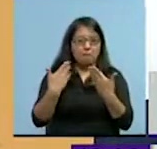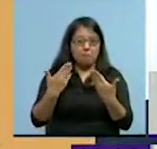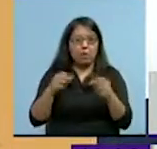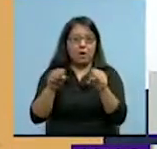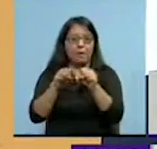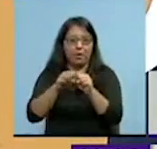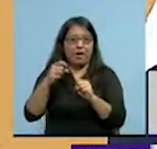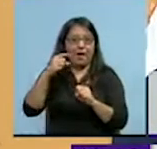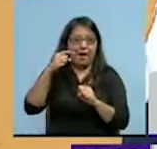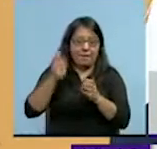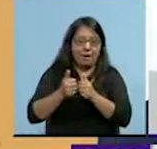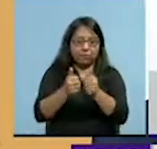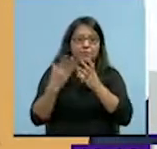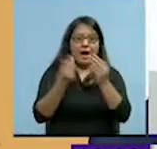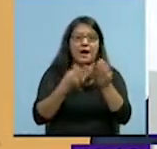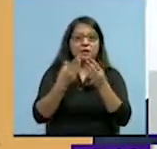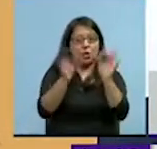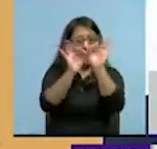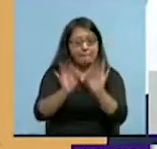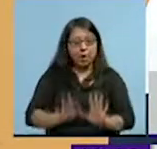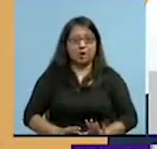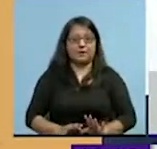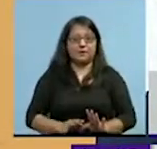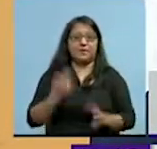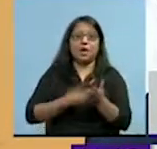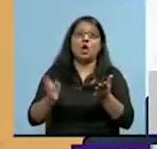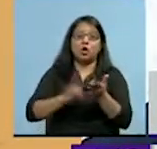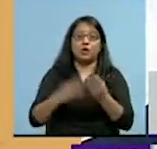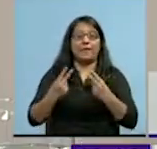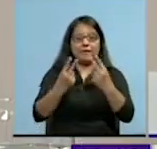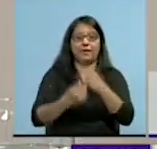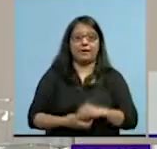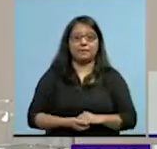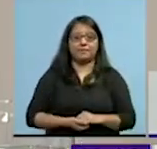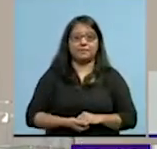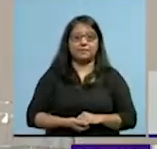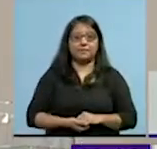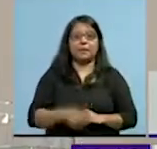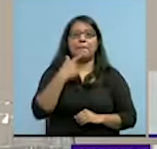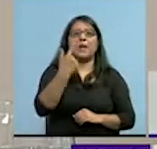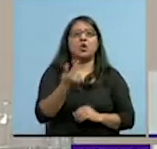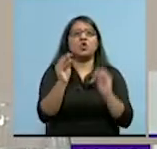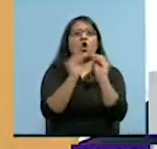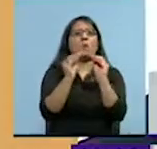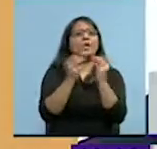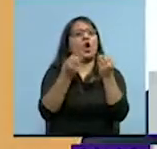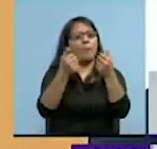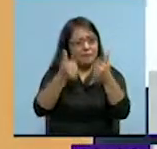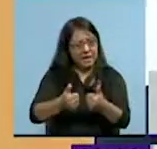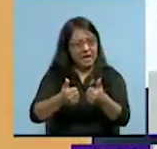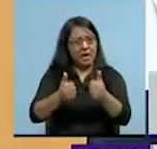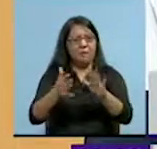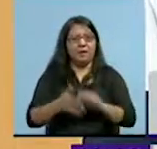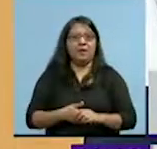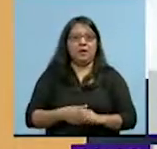inclusivo de mundiales son la verdad que es y los compañeros cómo se portaron bien también vienen